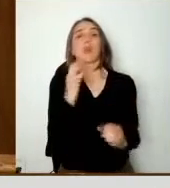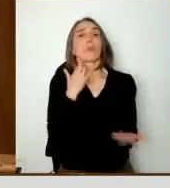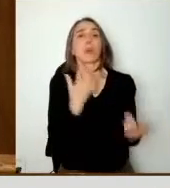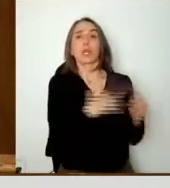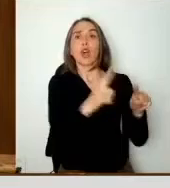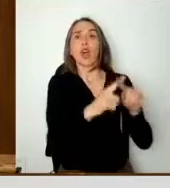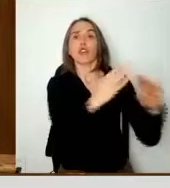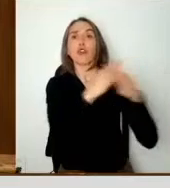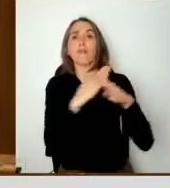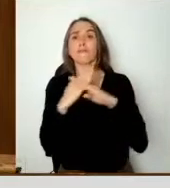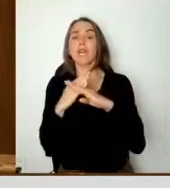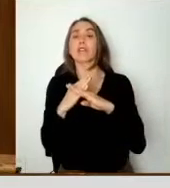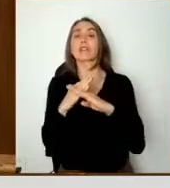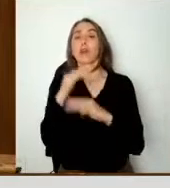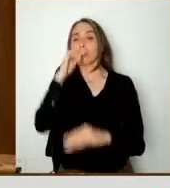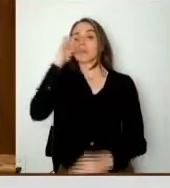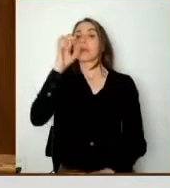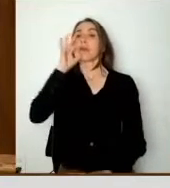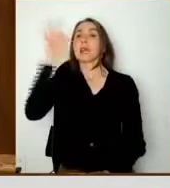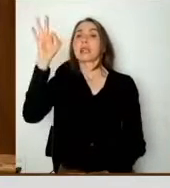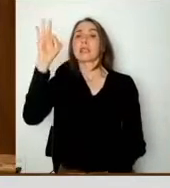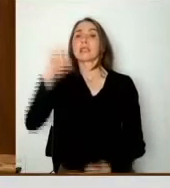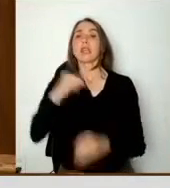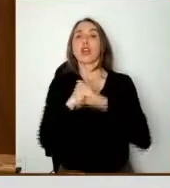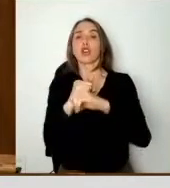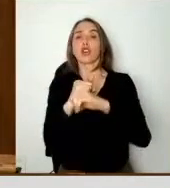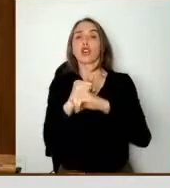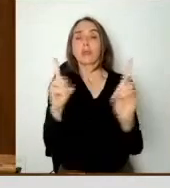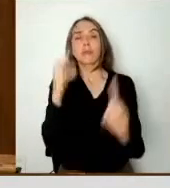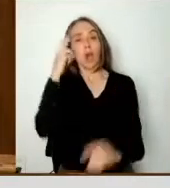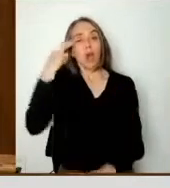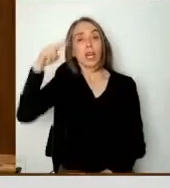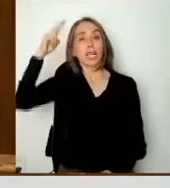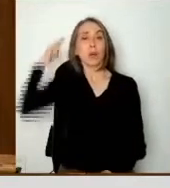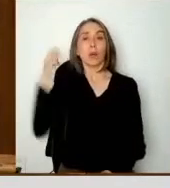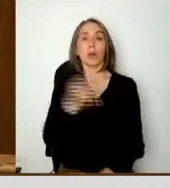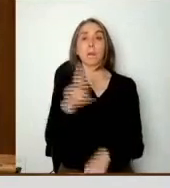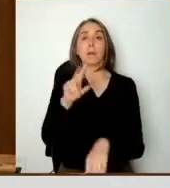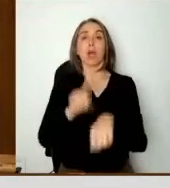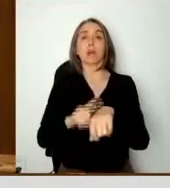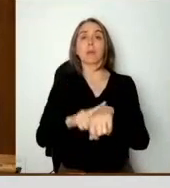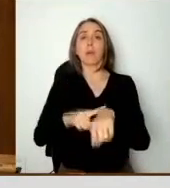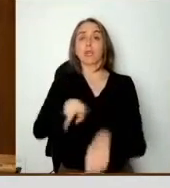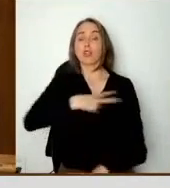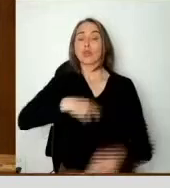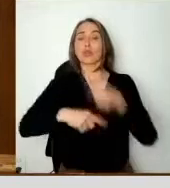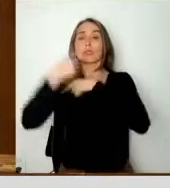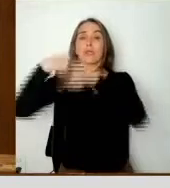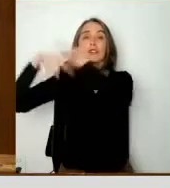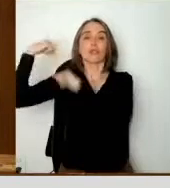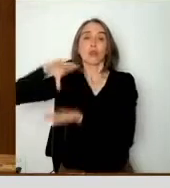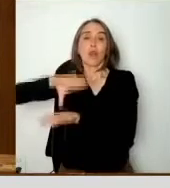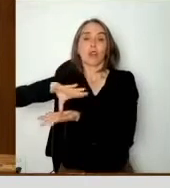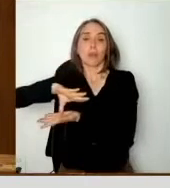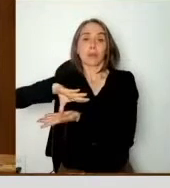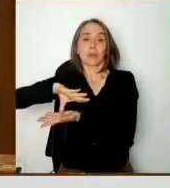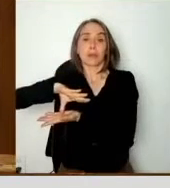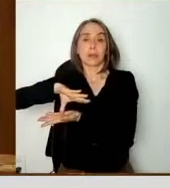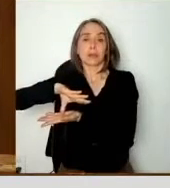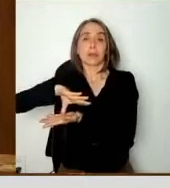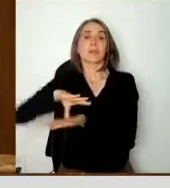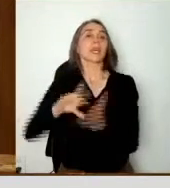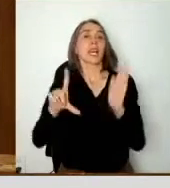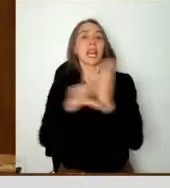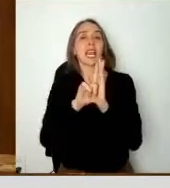y antidemocráticos, que solo recuerdan los peores momentos de nuestra historia, en que a través de leyes malditas